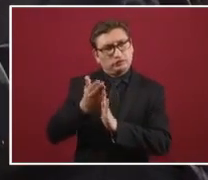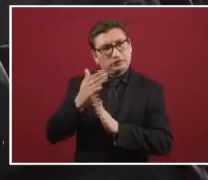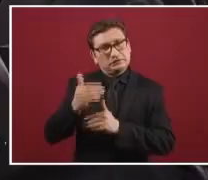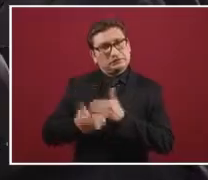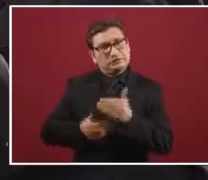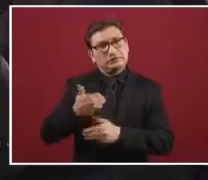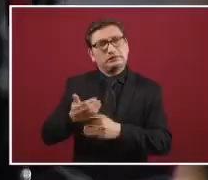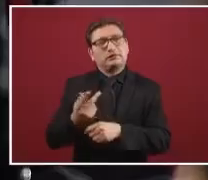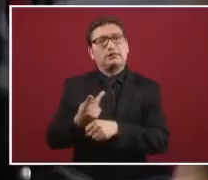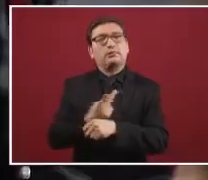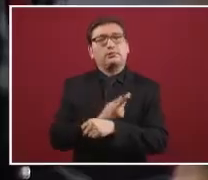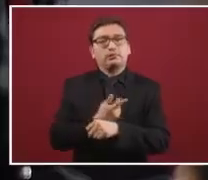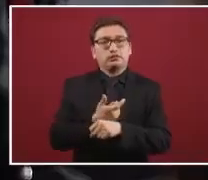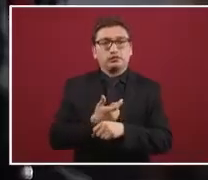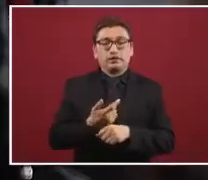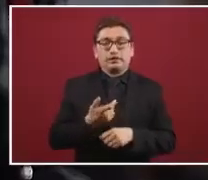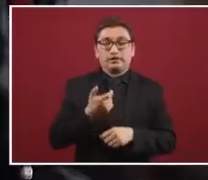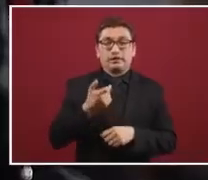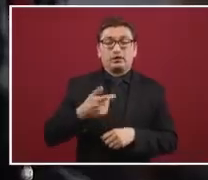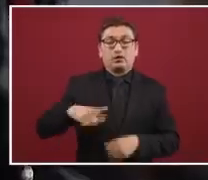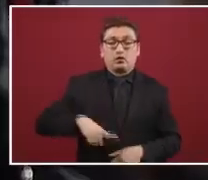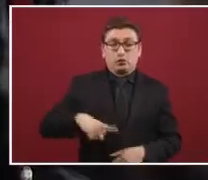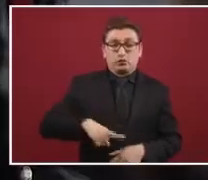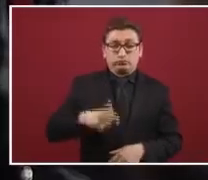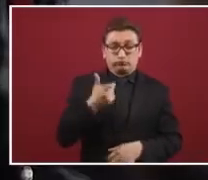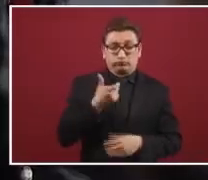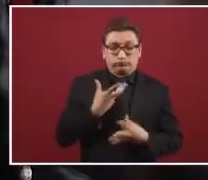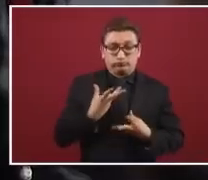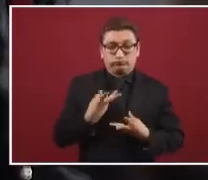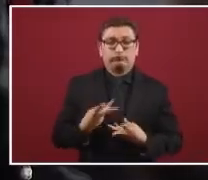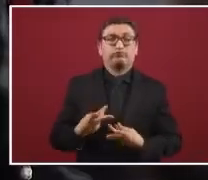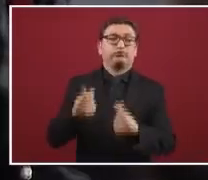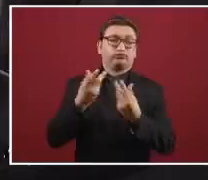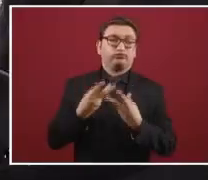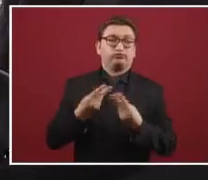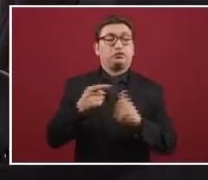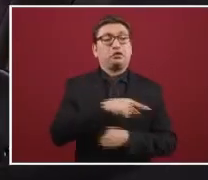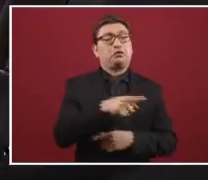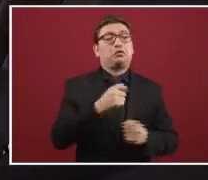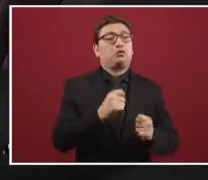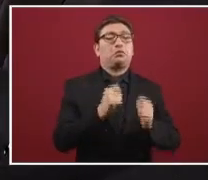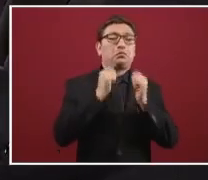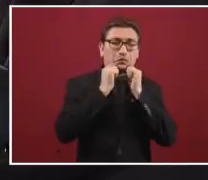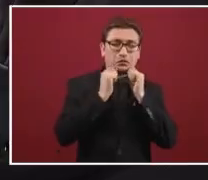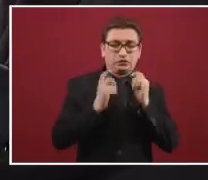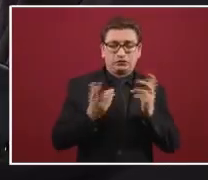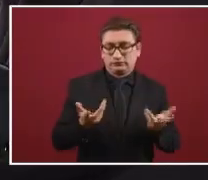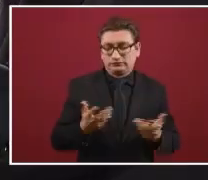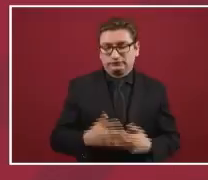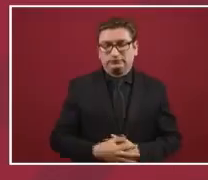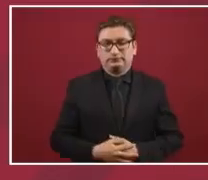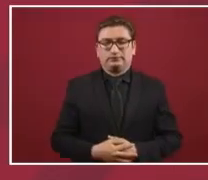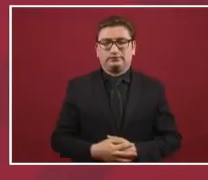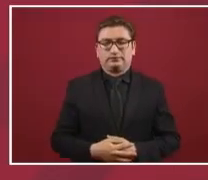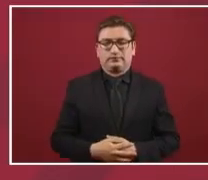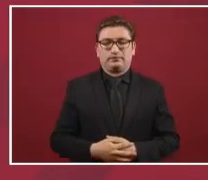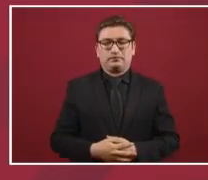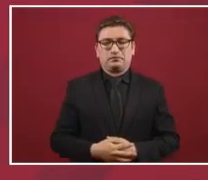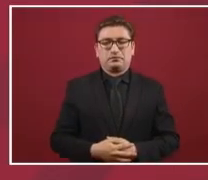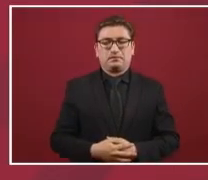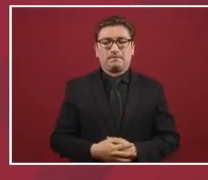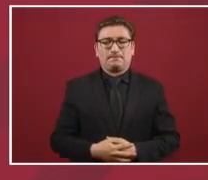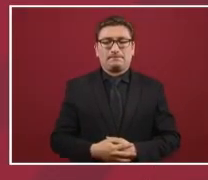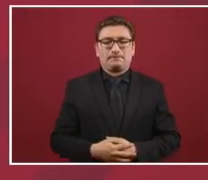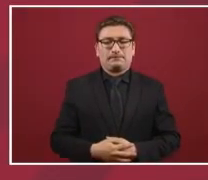desfalcar la hacienda pública, a ellos no les